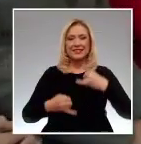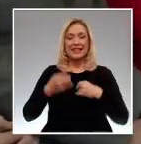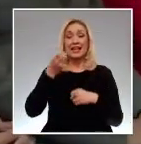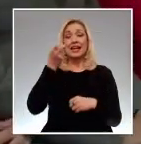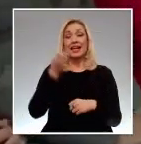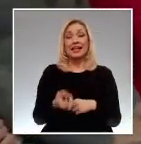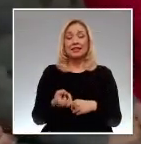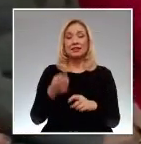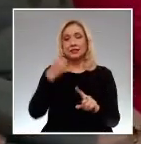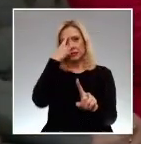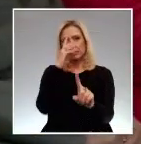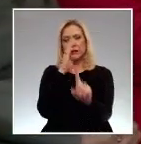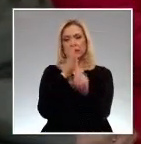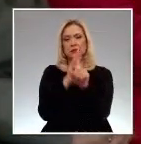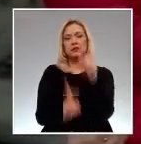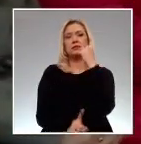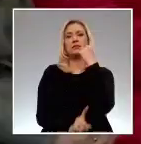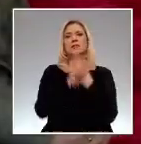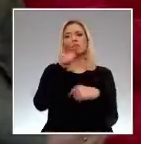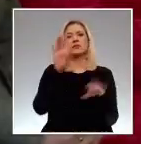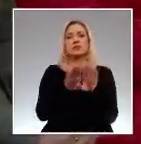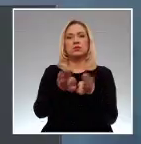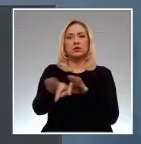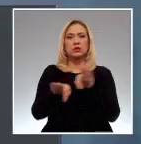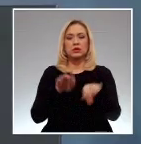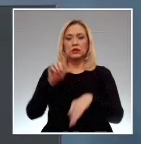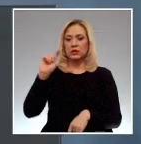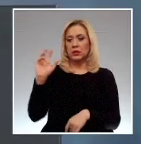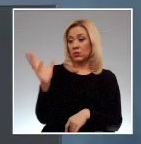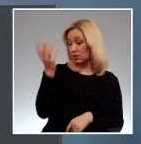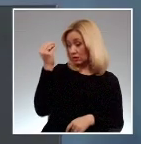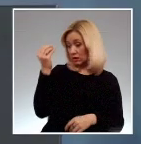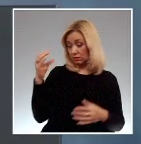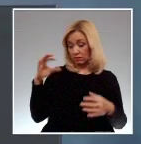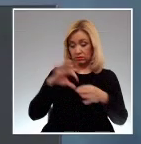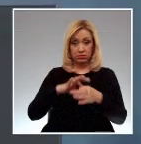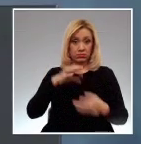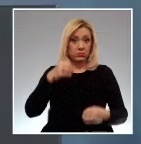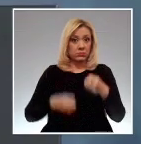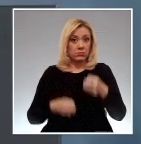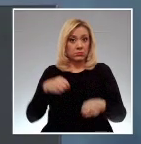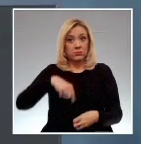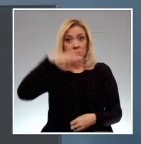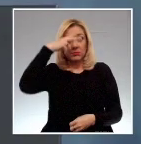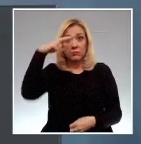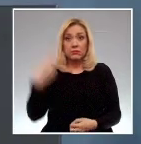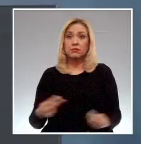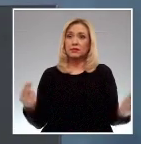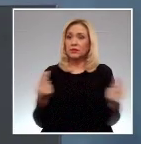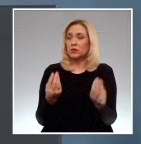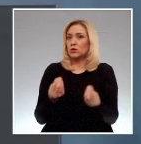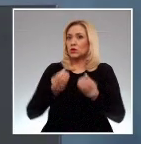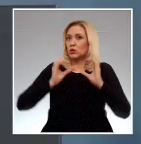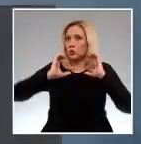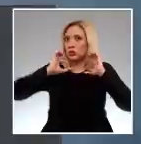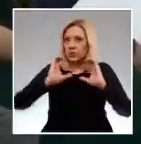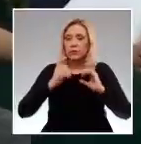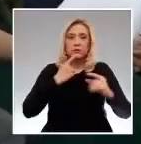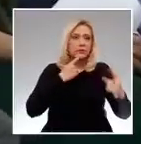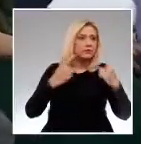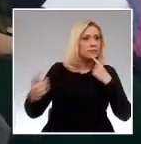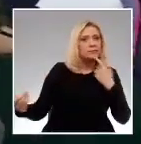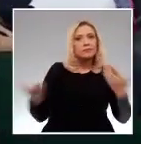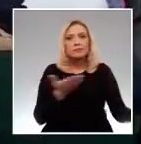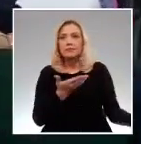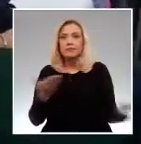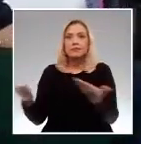los desafíos para una justicia digital en México. Llamó a debatir con todo cuidado y con toda capacidad de reflexión la